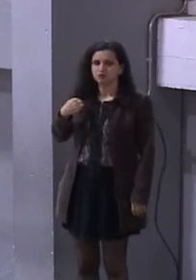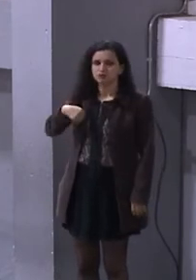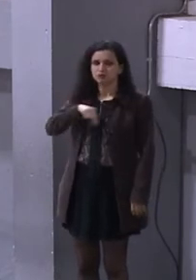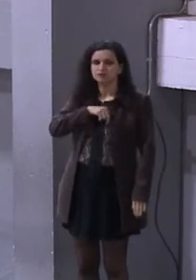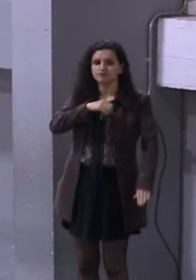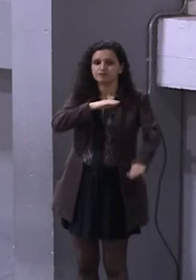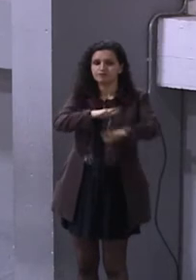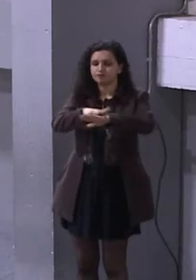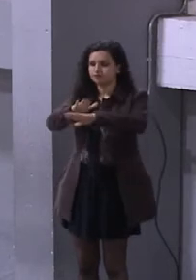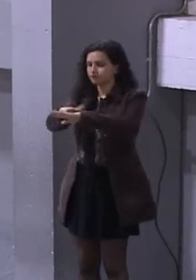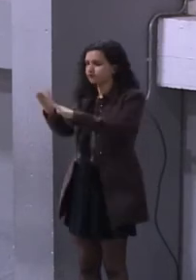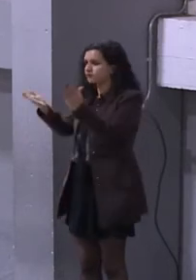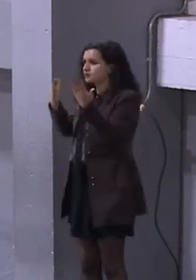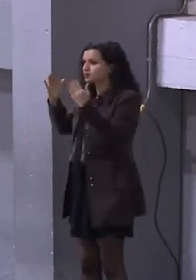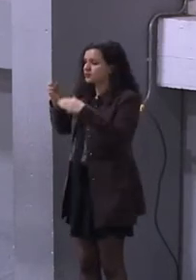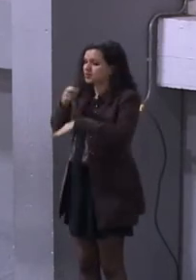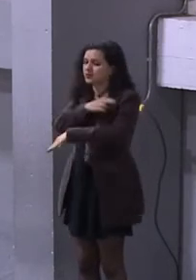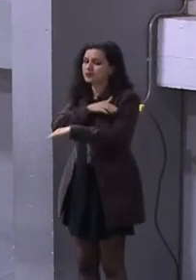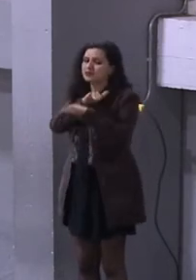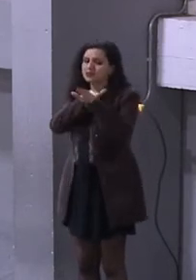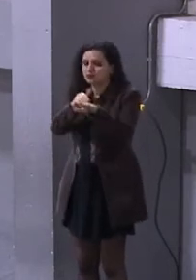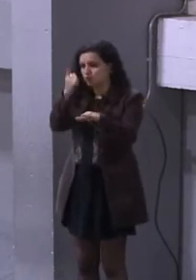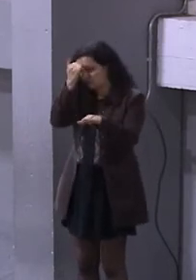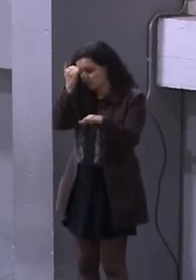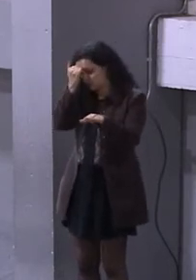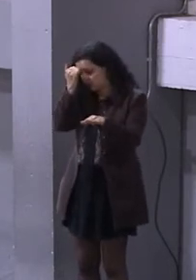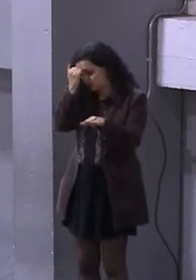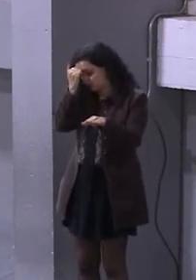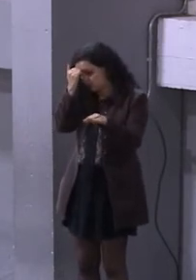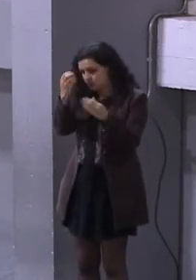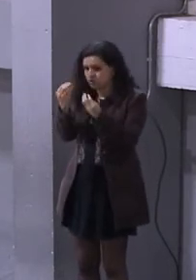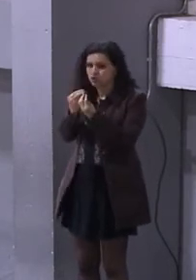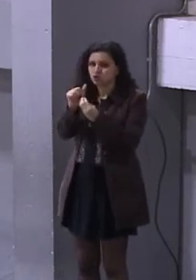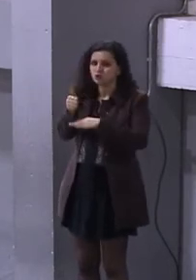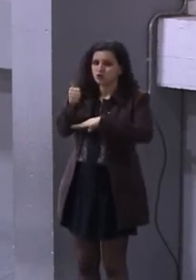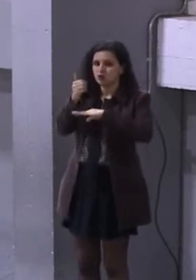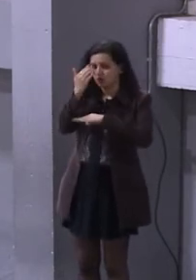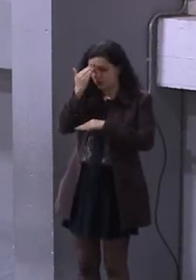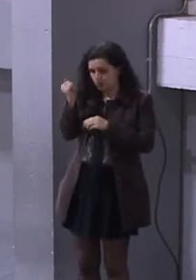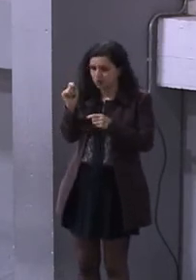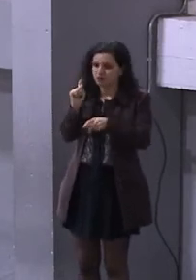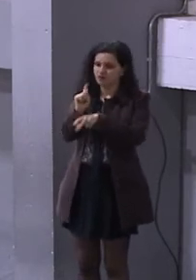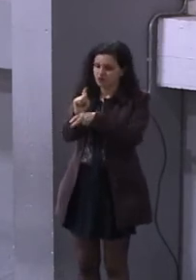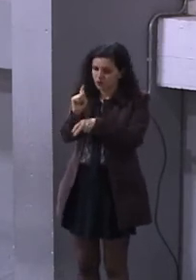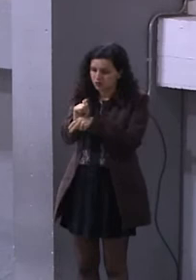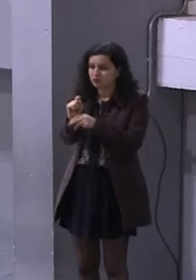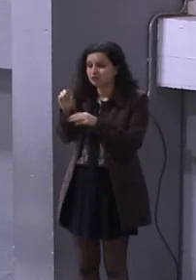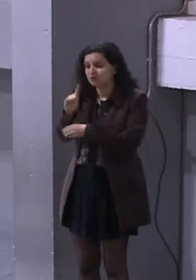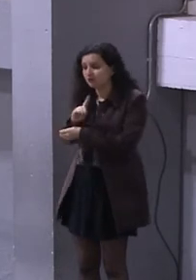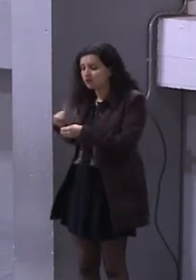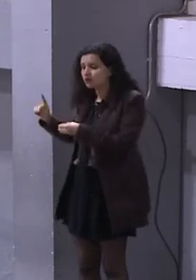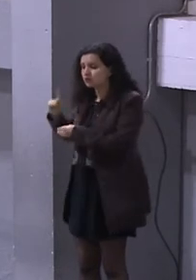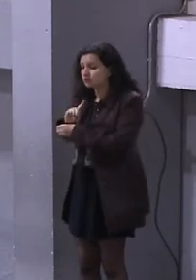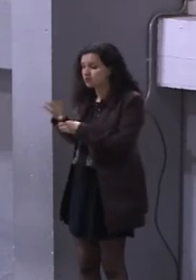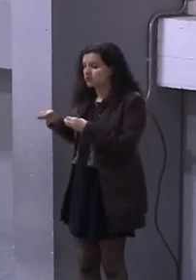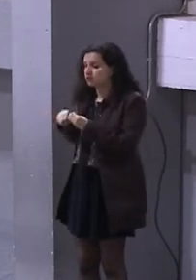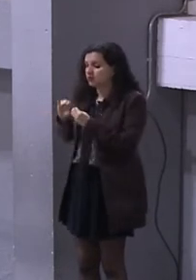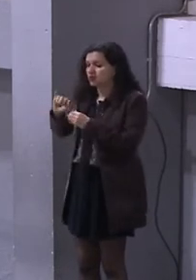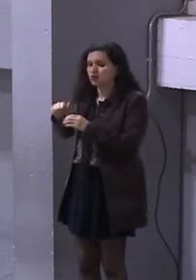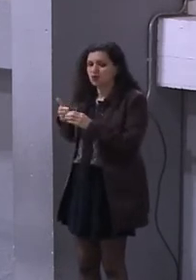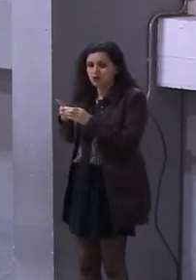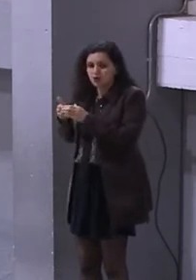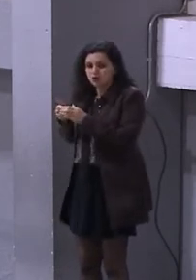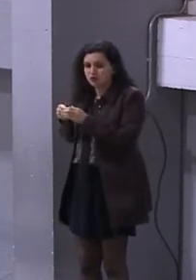a los representantes profesorales, a los consejos superior académico de facultad y departamento, y a la junta directiva